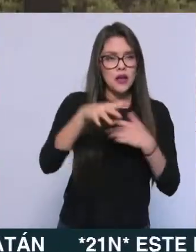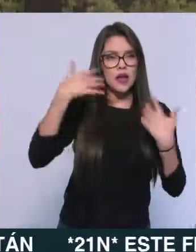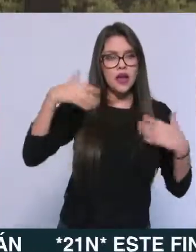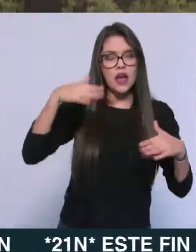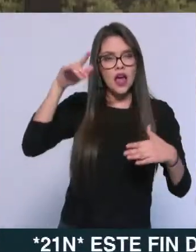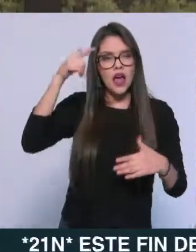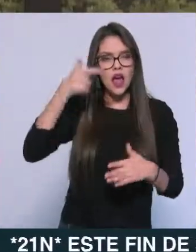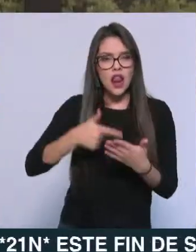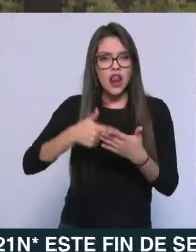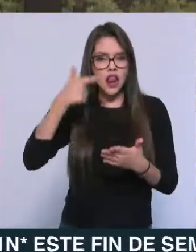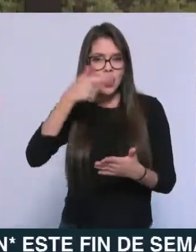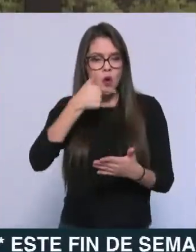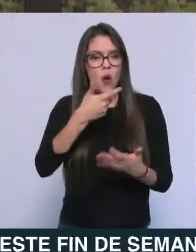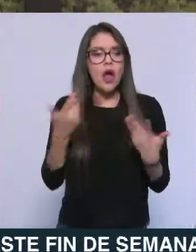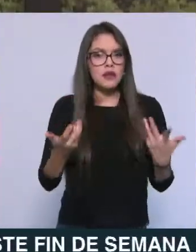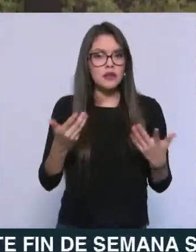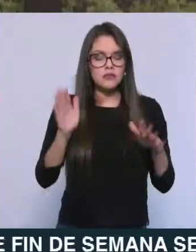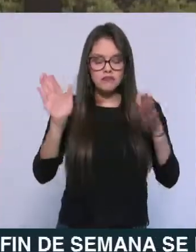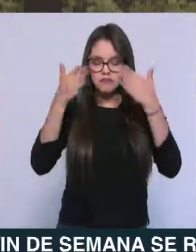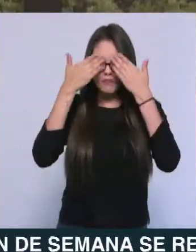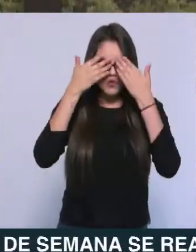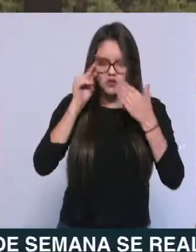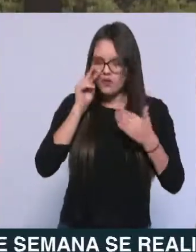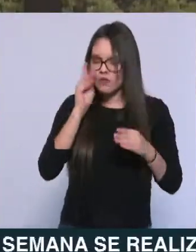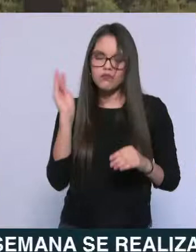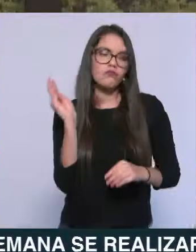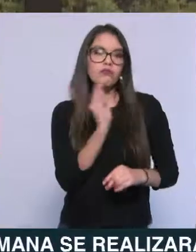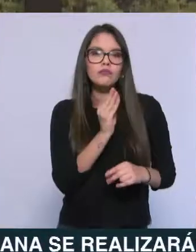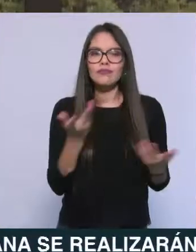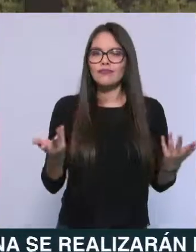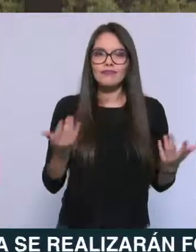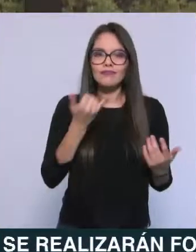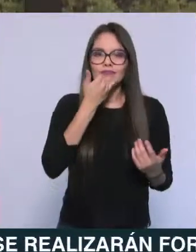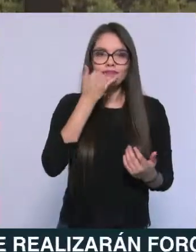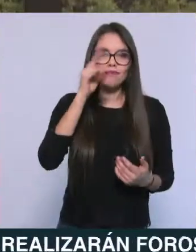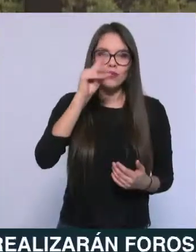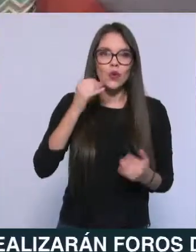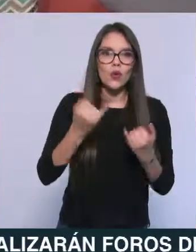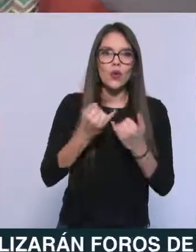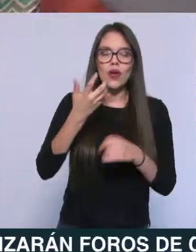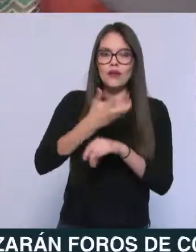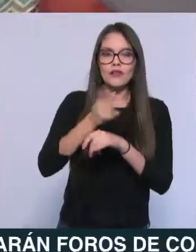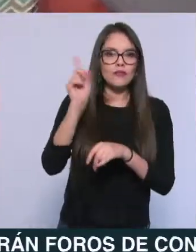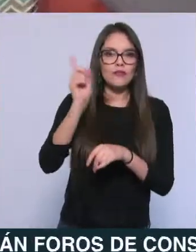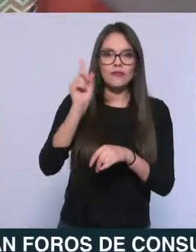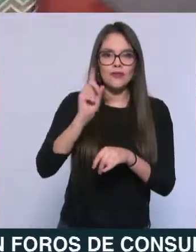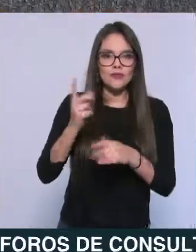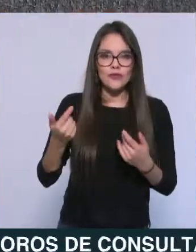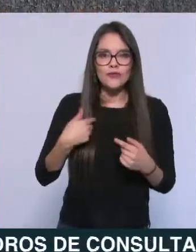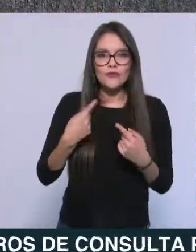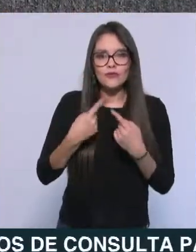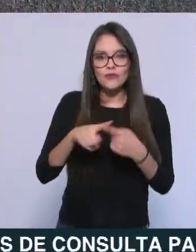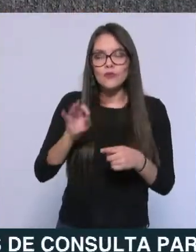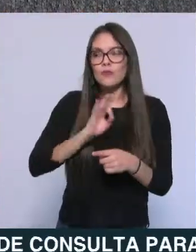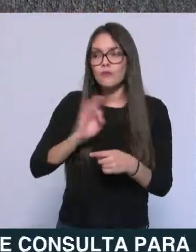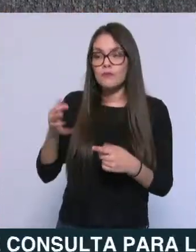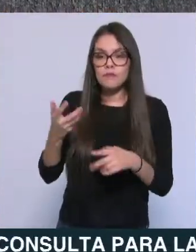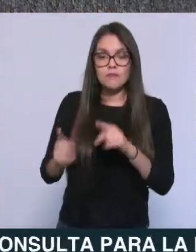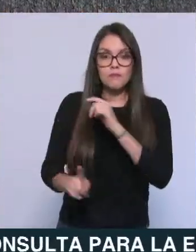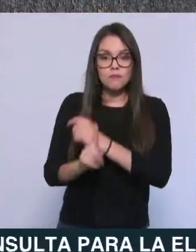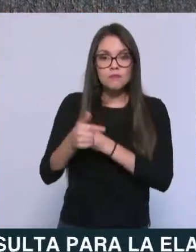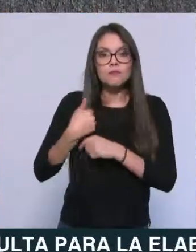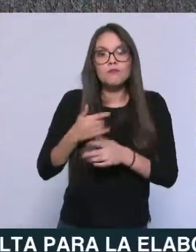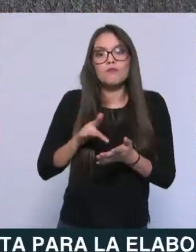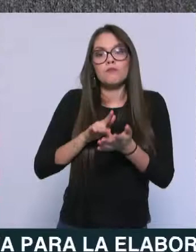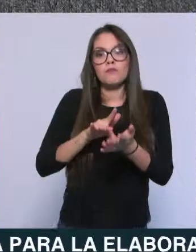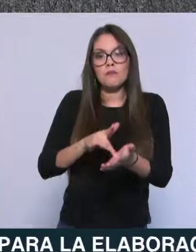Estados Unidos obligo a que los metas, pues no tenemos esa capacidad de obligarlo. Pero involuntariamente nos estamos convirtiendo en país